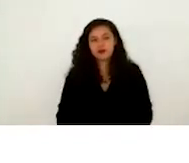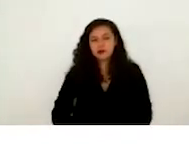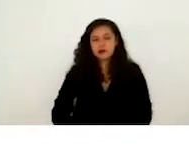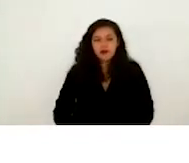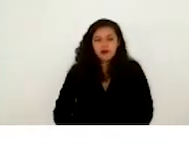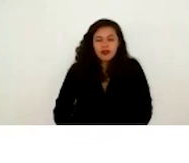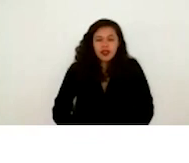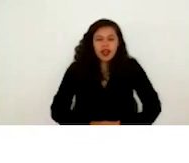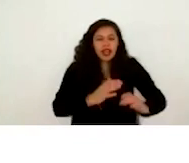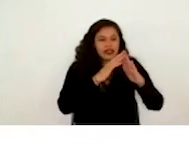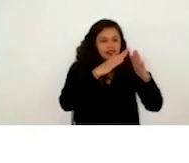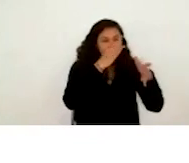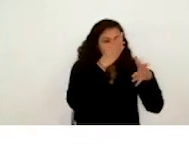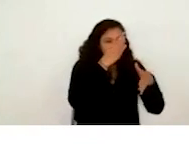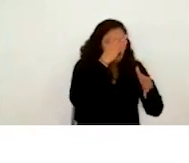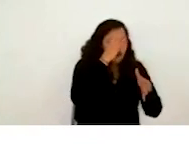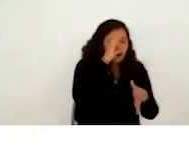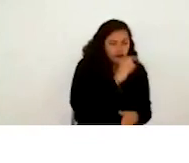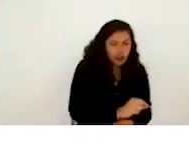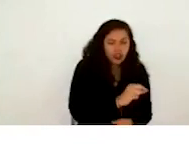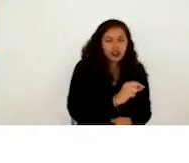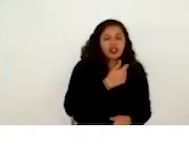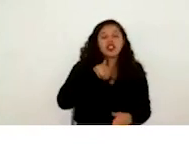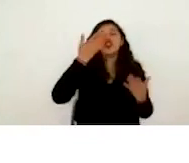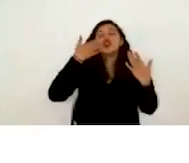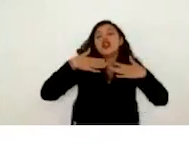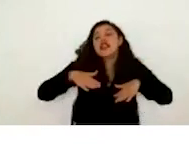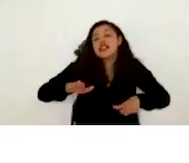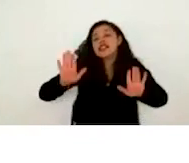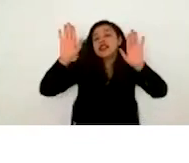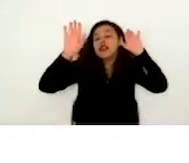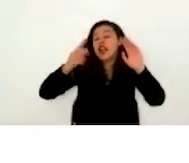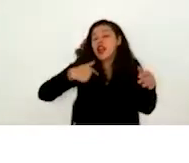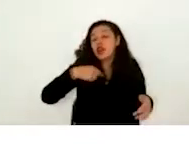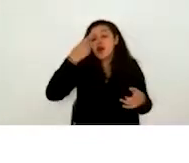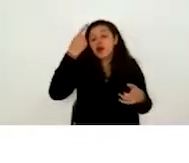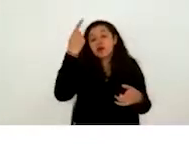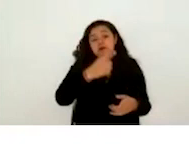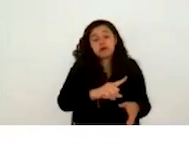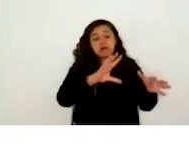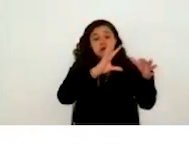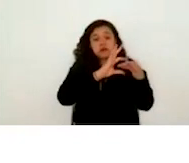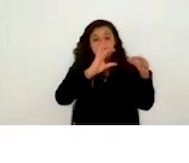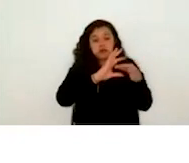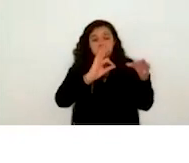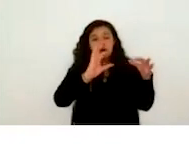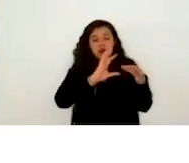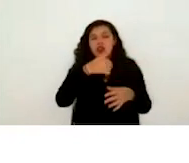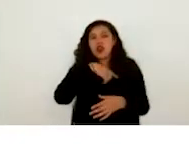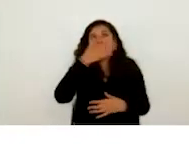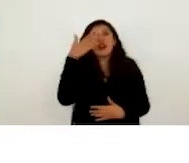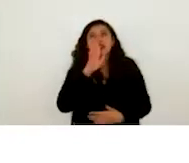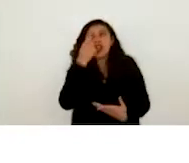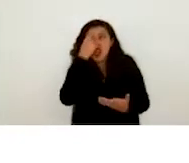llenar es en casa supongo yo estoy suponiendo que yo estoy dando una instrucción estoy suponiendo que dije lo